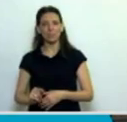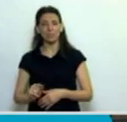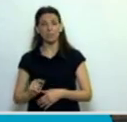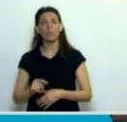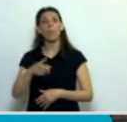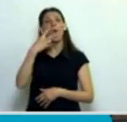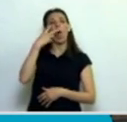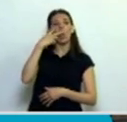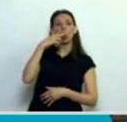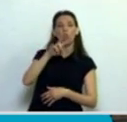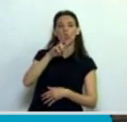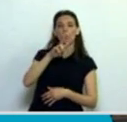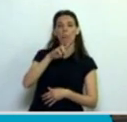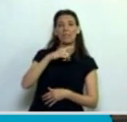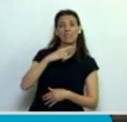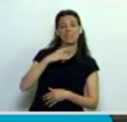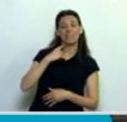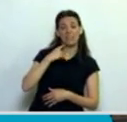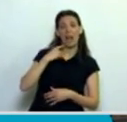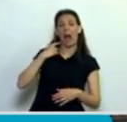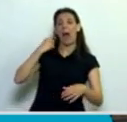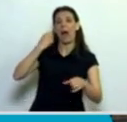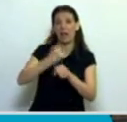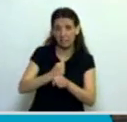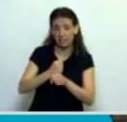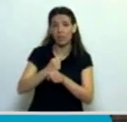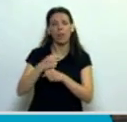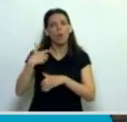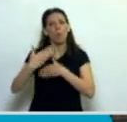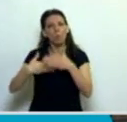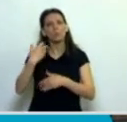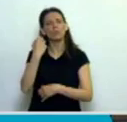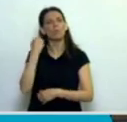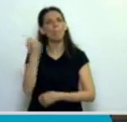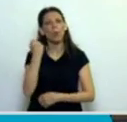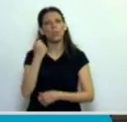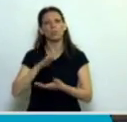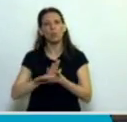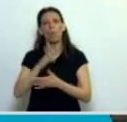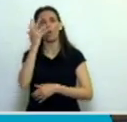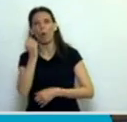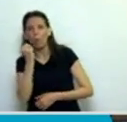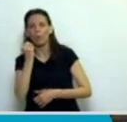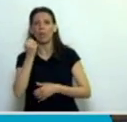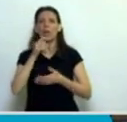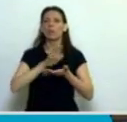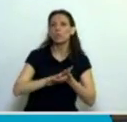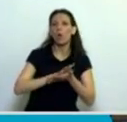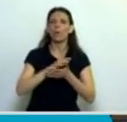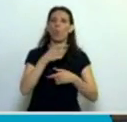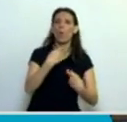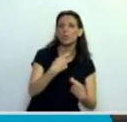el 2003 en adelante, en la economía en general y en el sistema